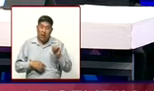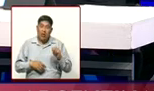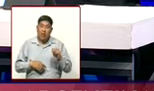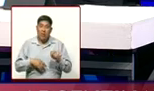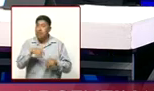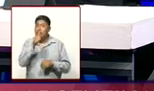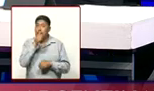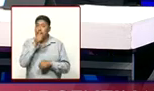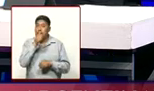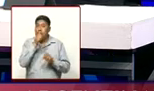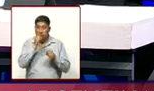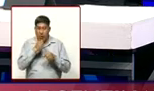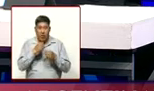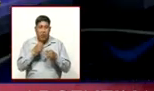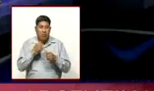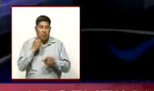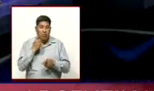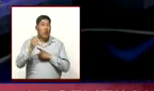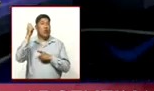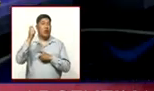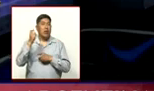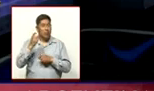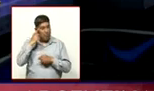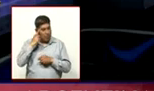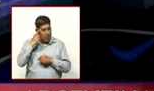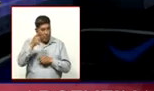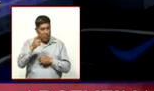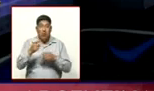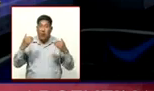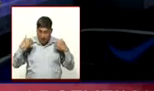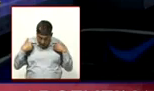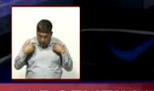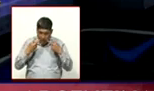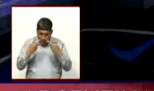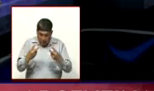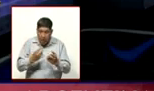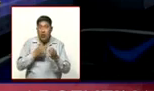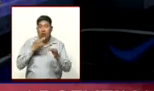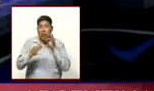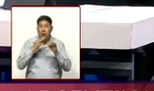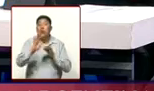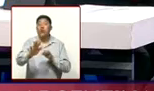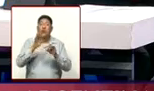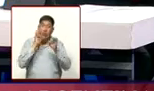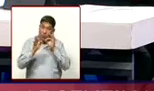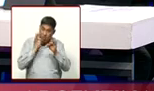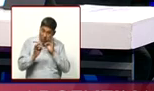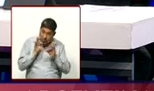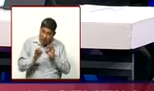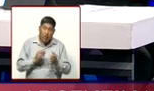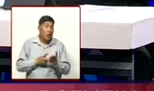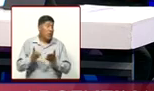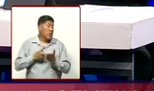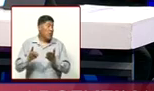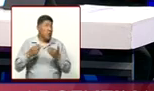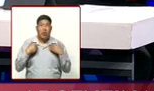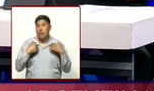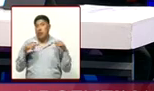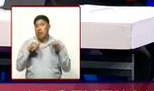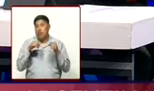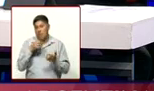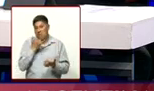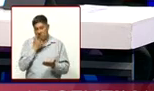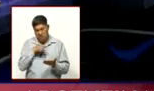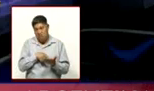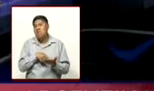de la privacidad podría verse afectada. Imagínate, si van a tener que ver con las redes sociales, tus redes sociales, evidentemente también van a ser